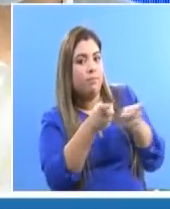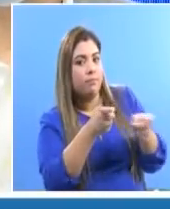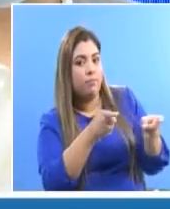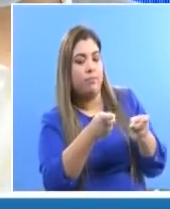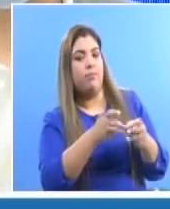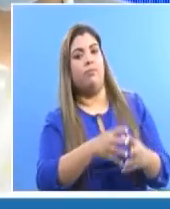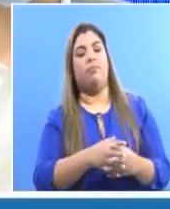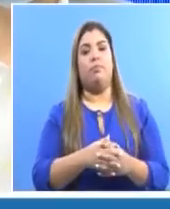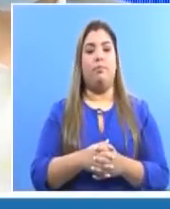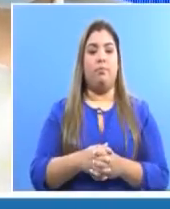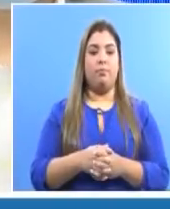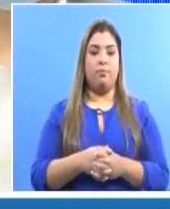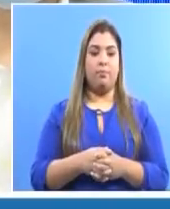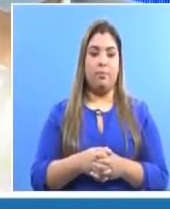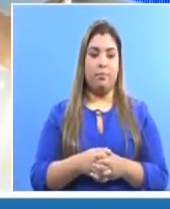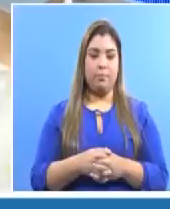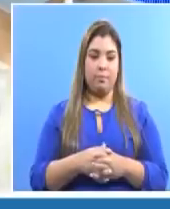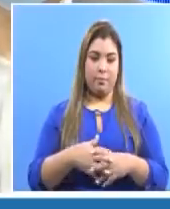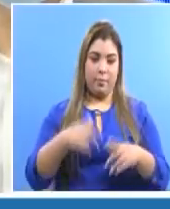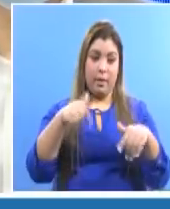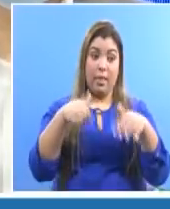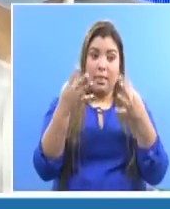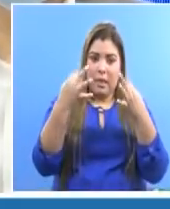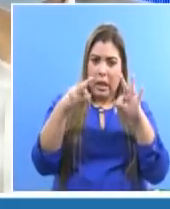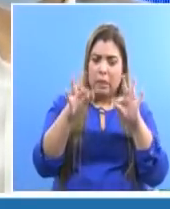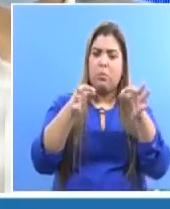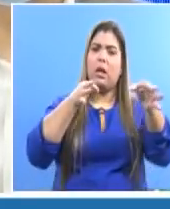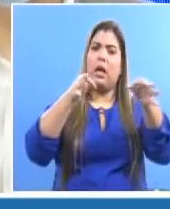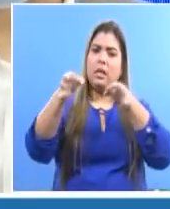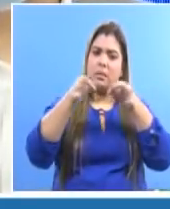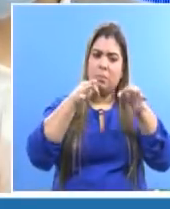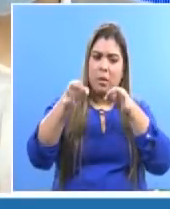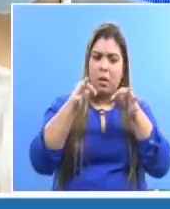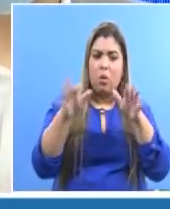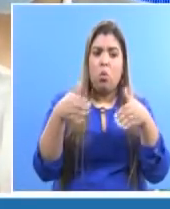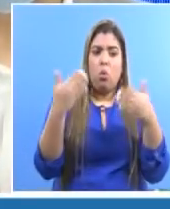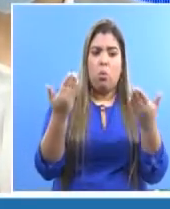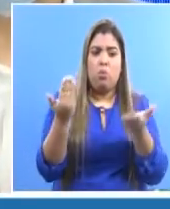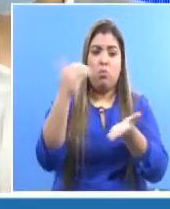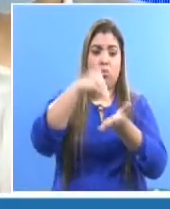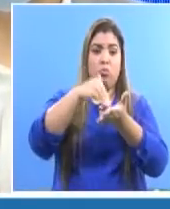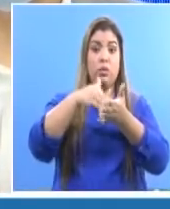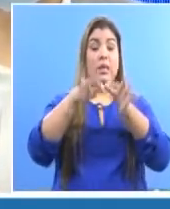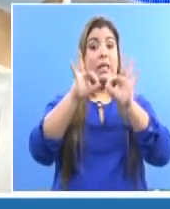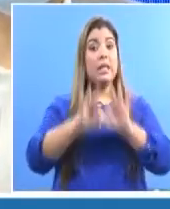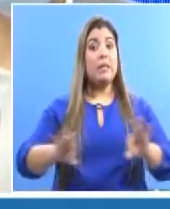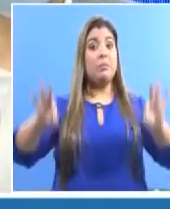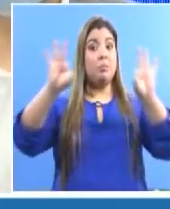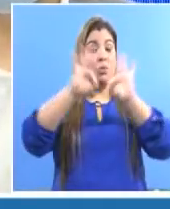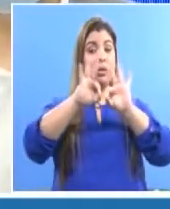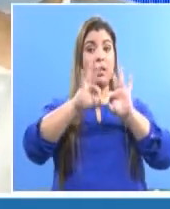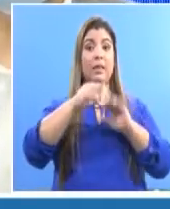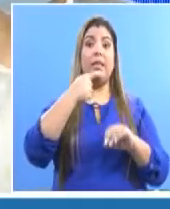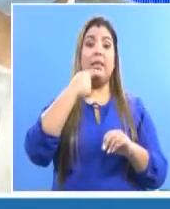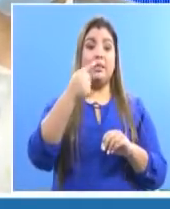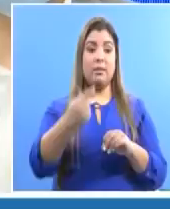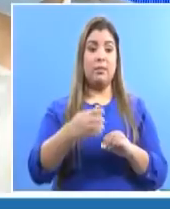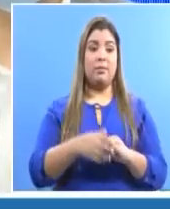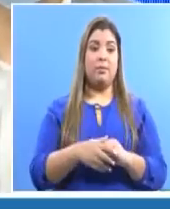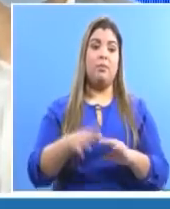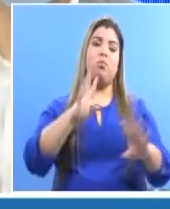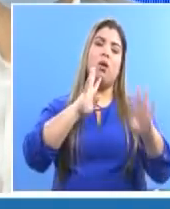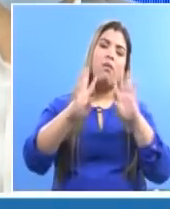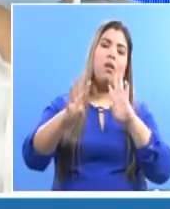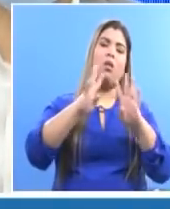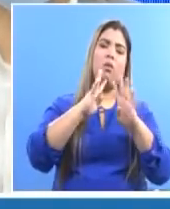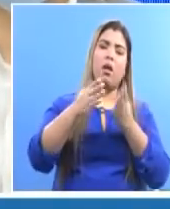siguiente, aquí tratamos de explicar nuevamente por qué es importante este indicador y que ha sido algo de lo que hemos ido